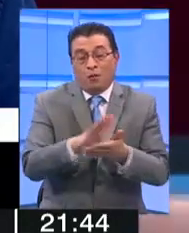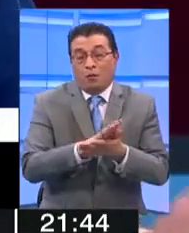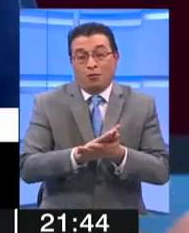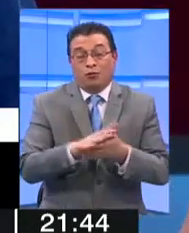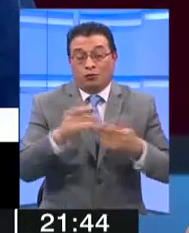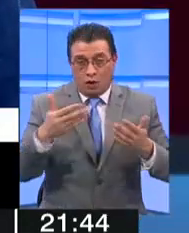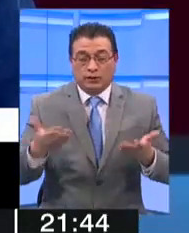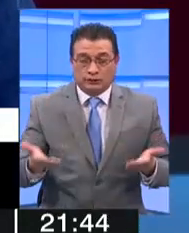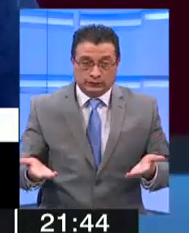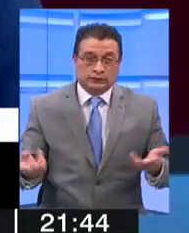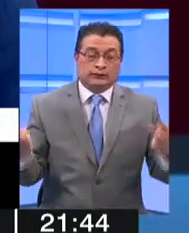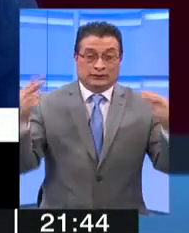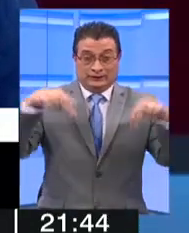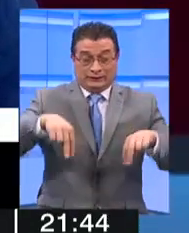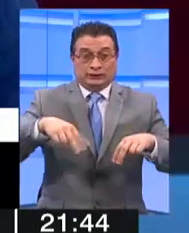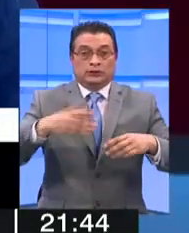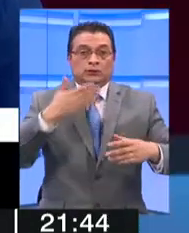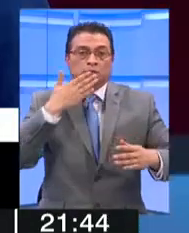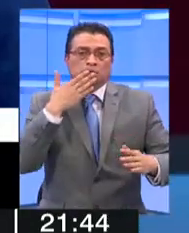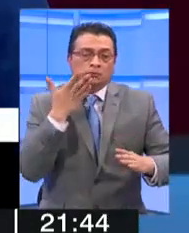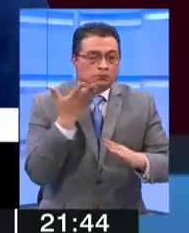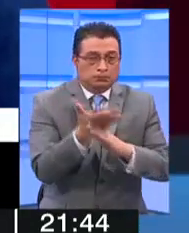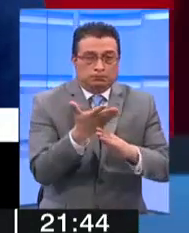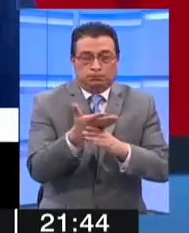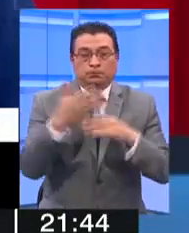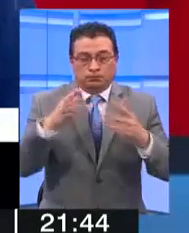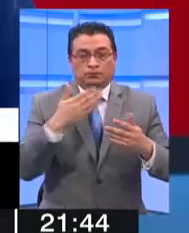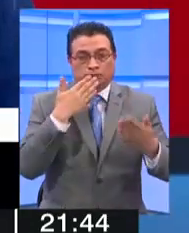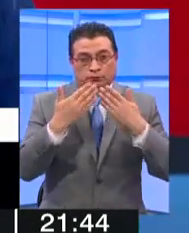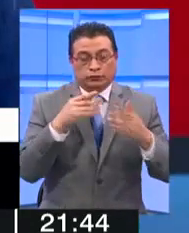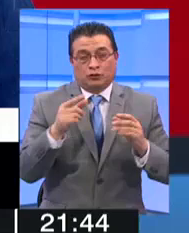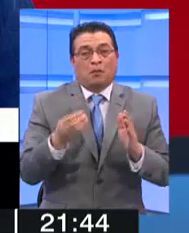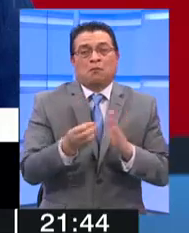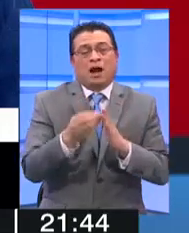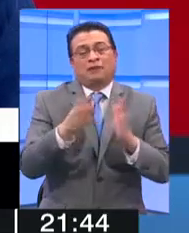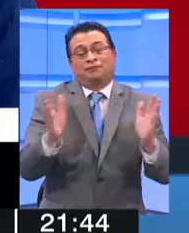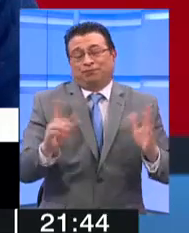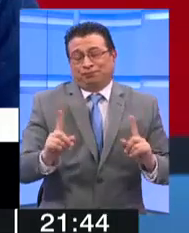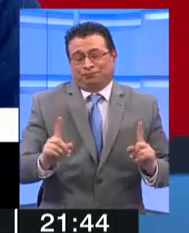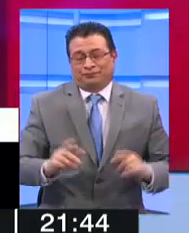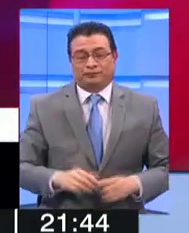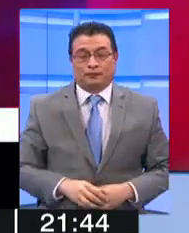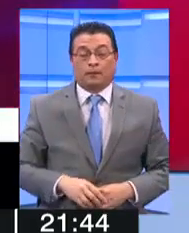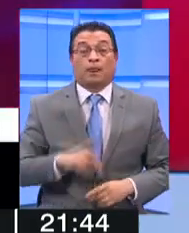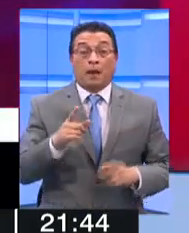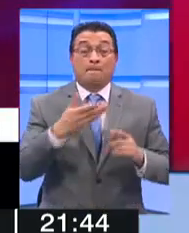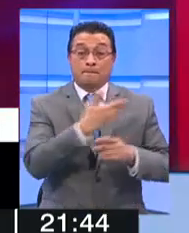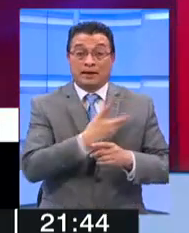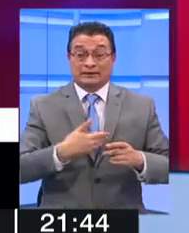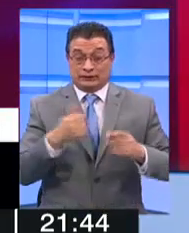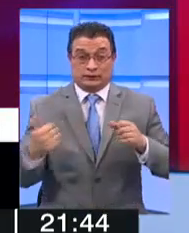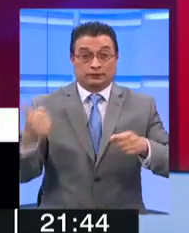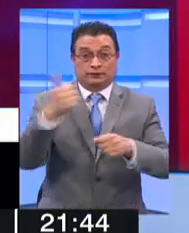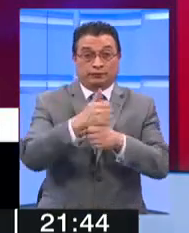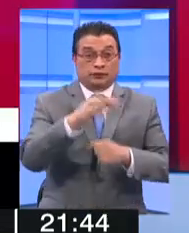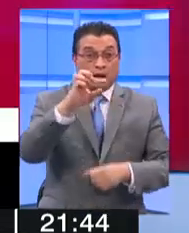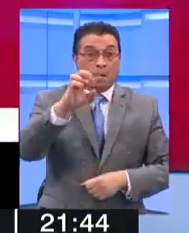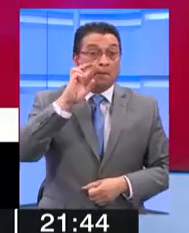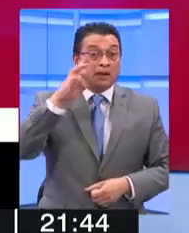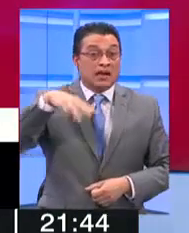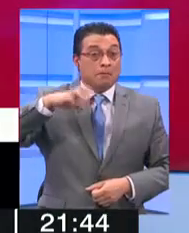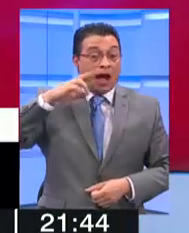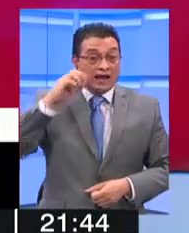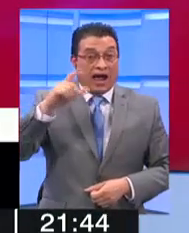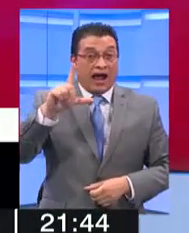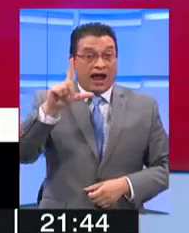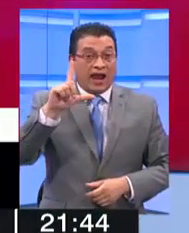de levantar demandas que hoy día estamos discutiendo y que me parece que es artificial la polémica. Hablemos de las candidaturas presidenciales. ¿Va a haber una primaria legal